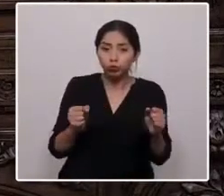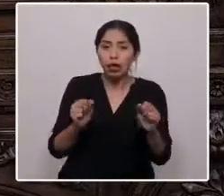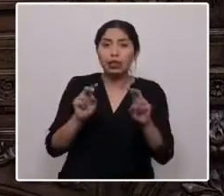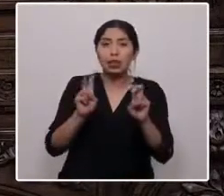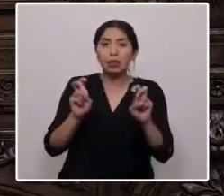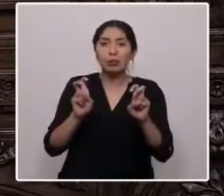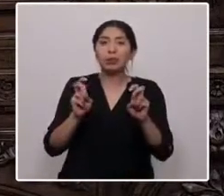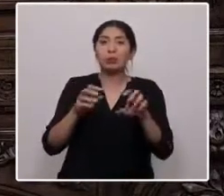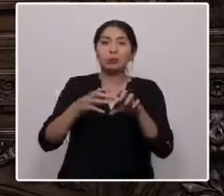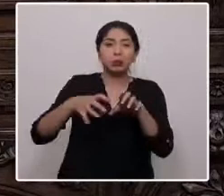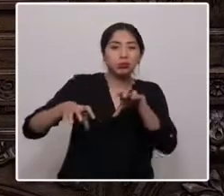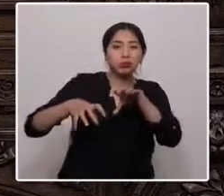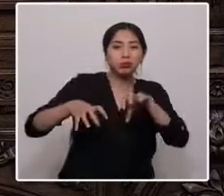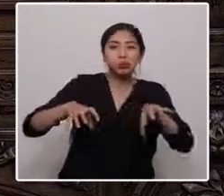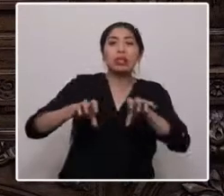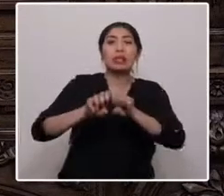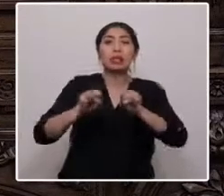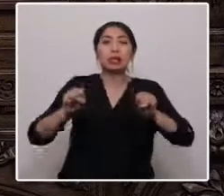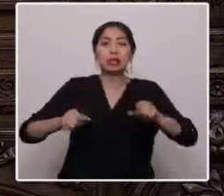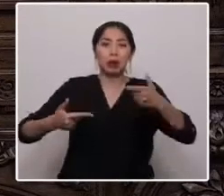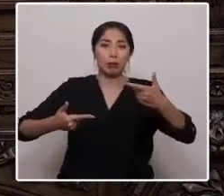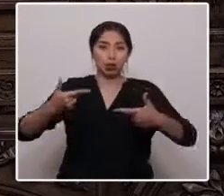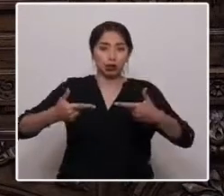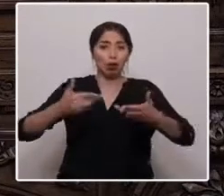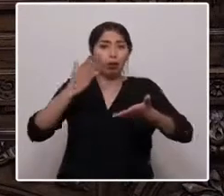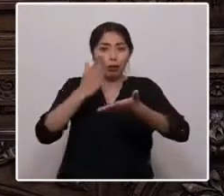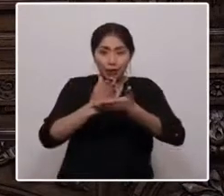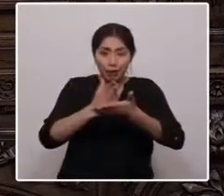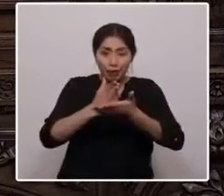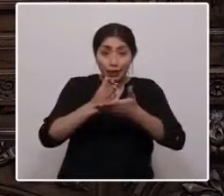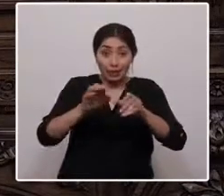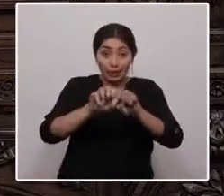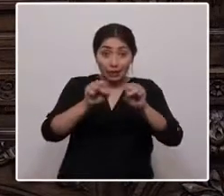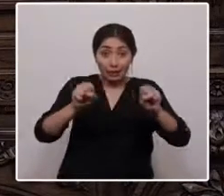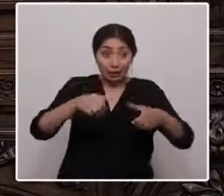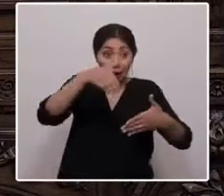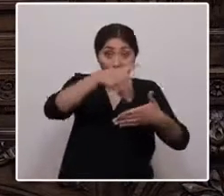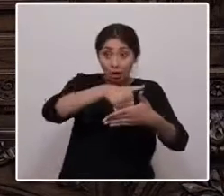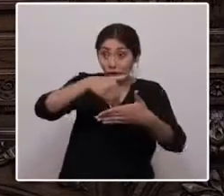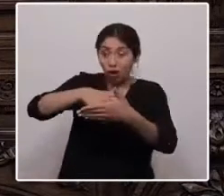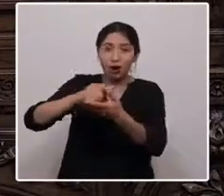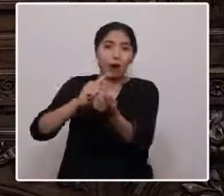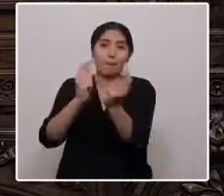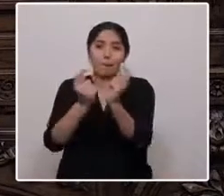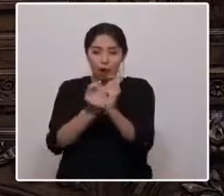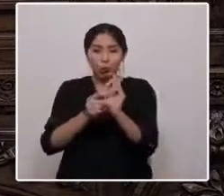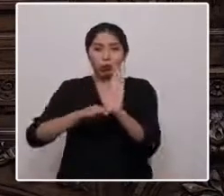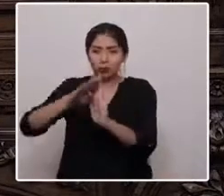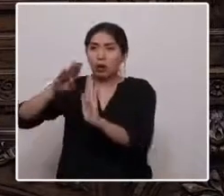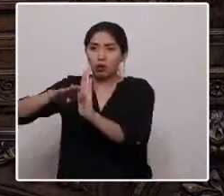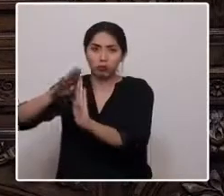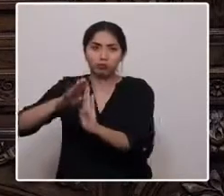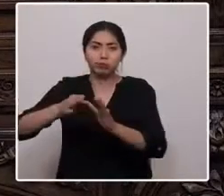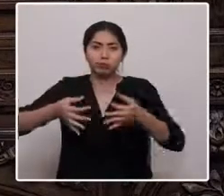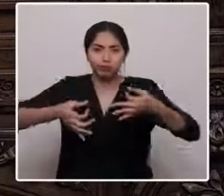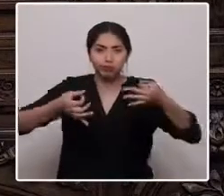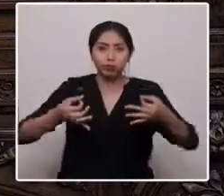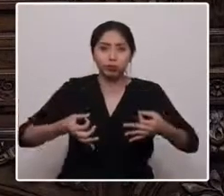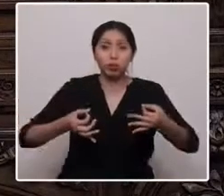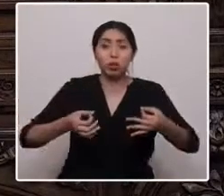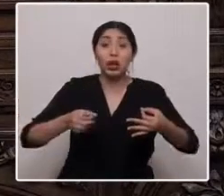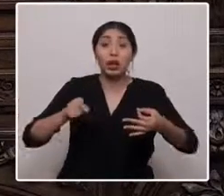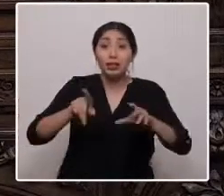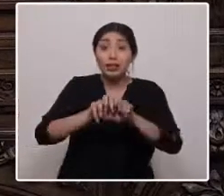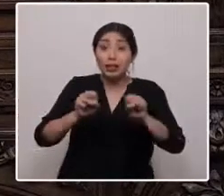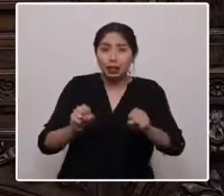es imperativo cambiar el sistema electoral por uno más mayoritario para lograr más eficiencia y gobernabilidad uno que fomente grandes coaliciones